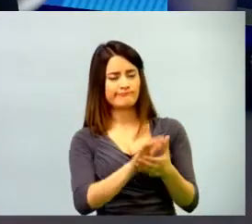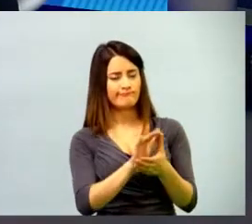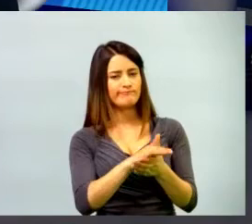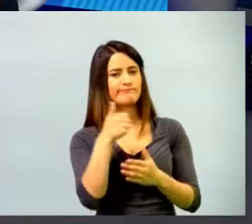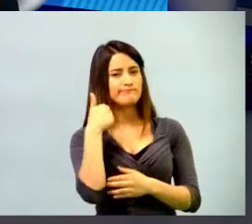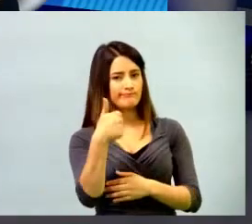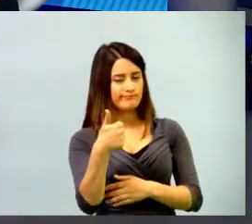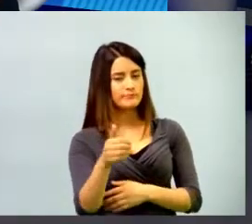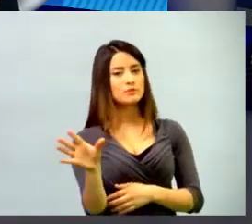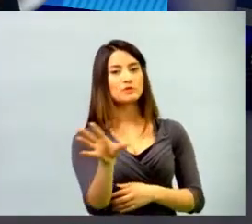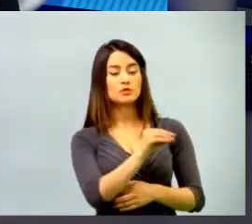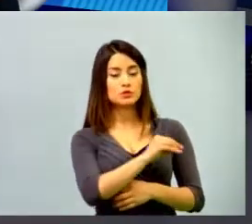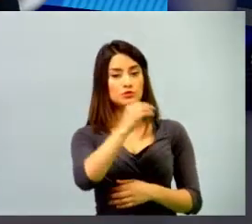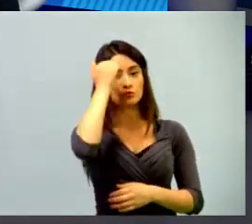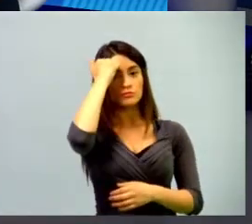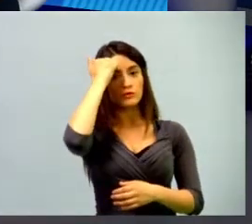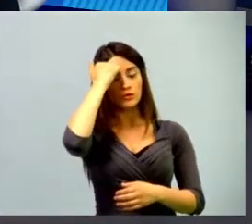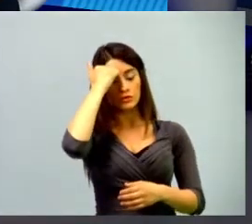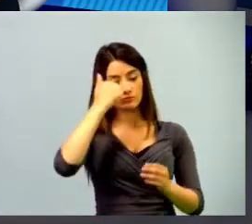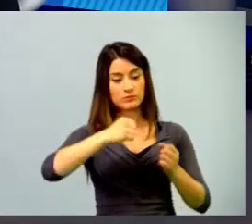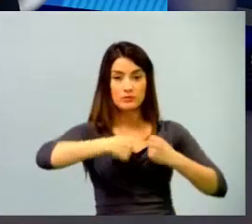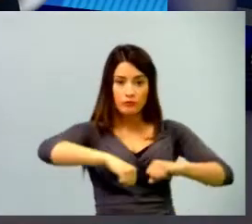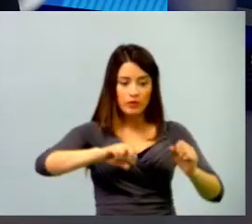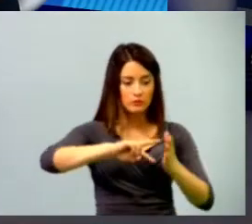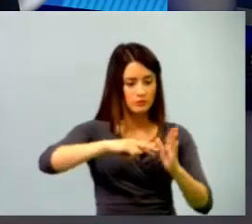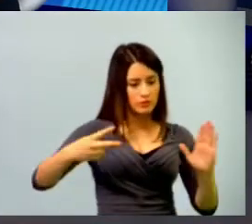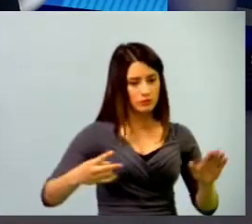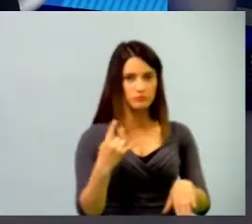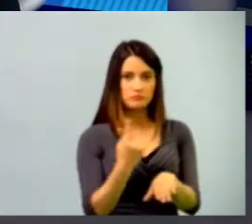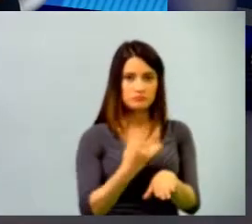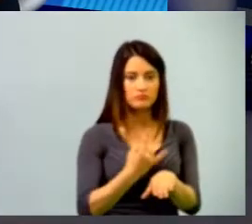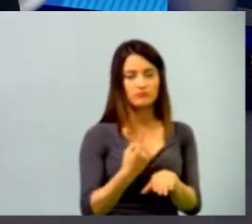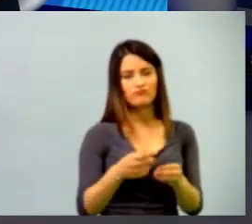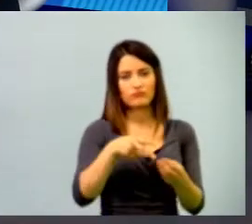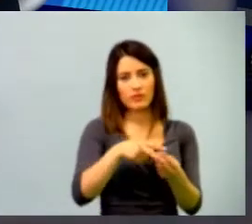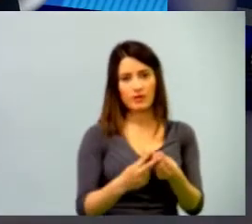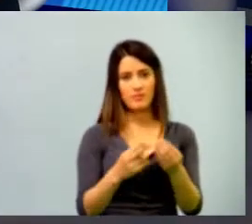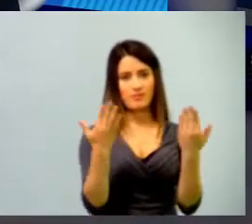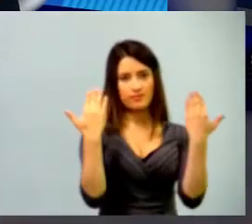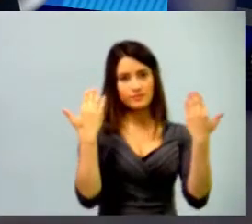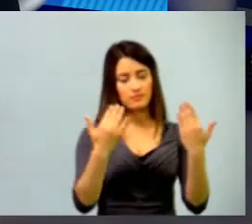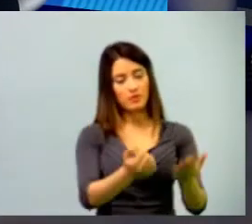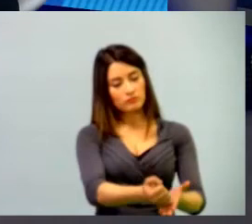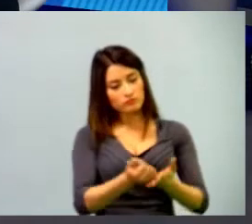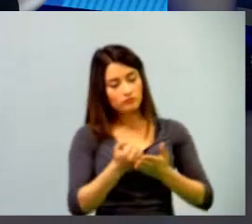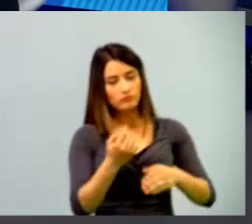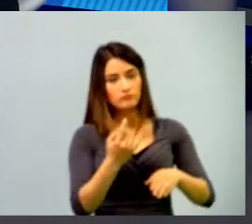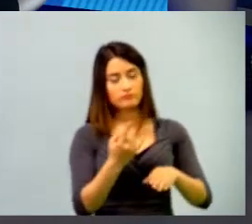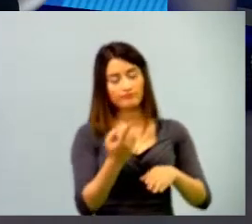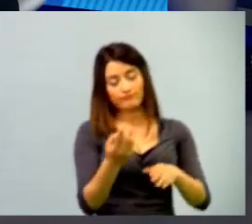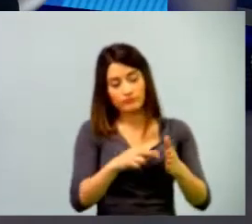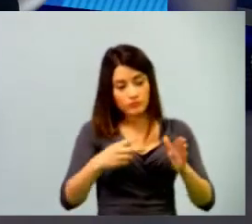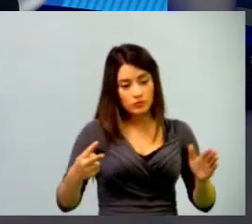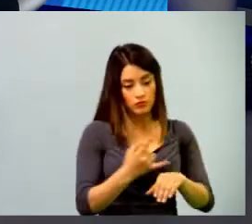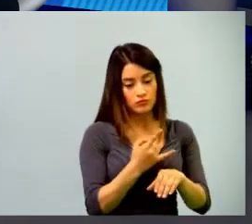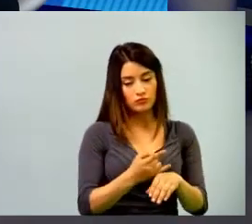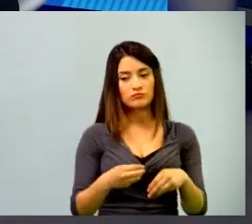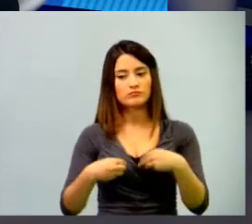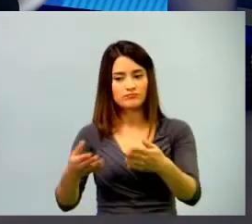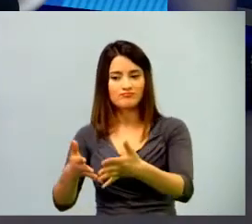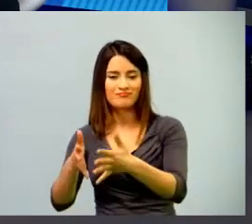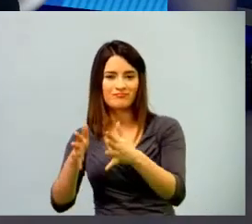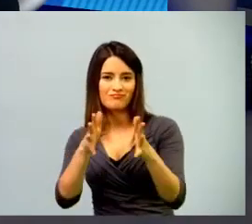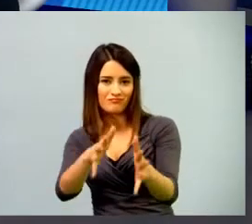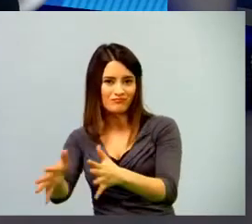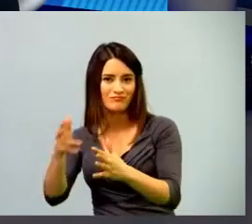por todos los profes que están haciendo de la tecnología una herramienta valiosa para la educación. Y a los 40 o 40 y algo